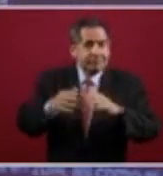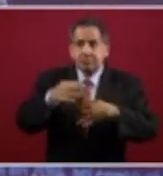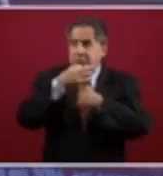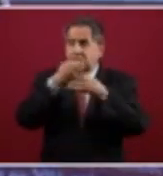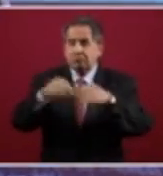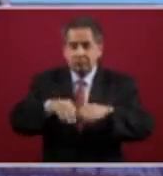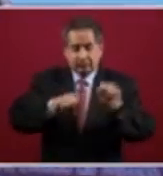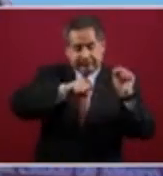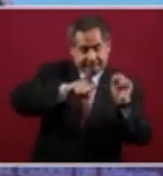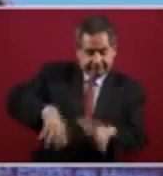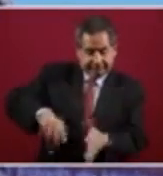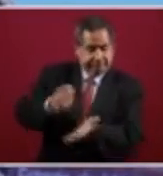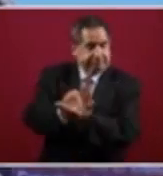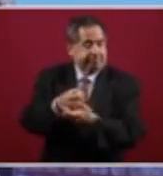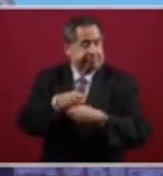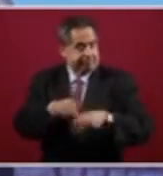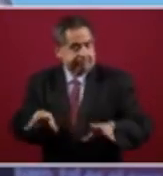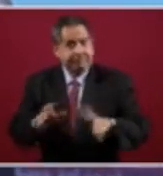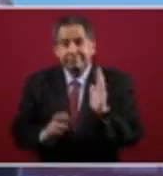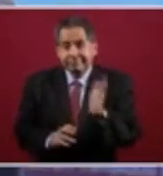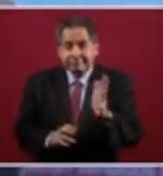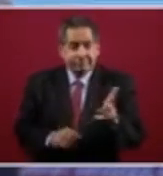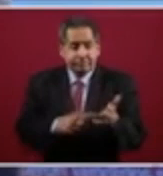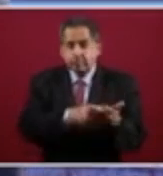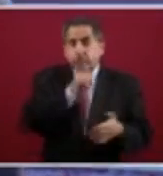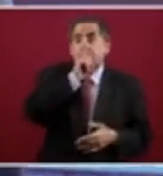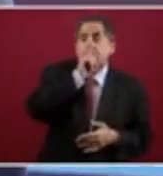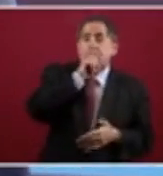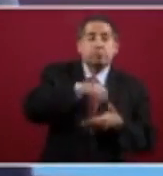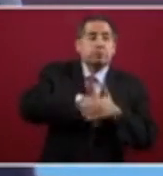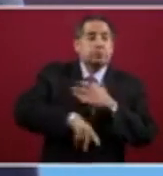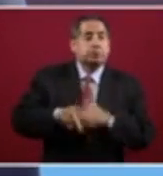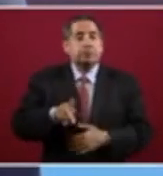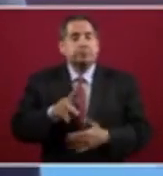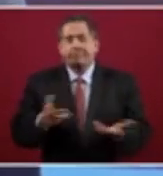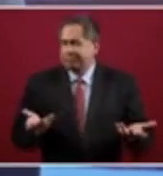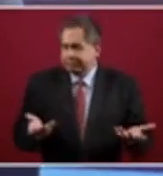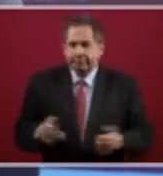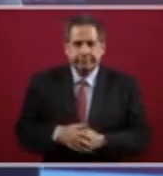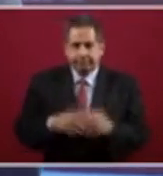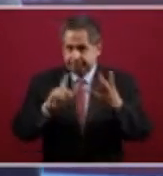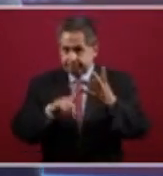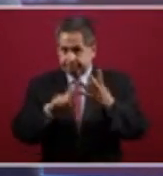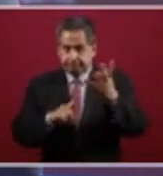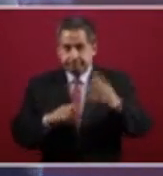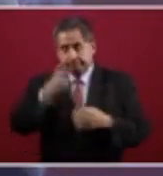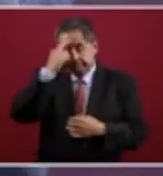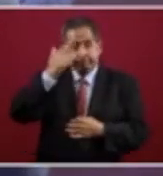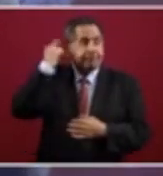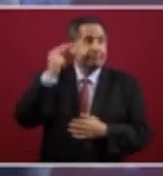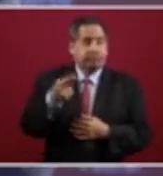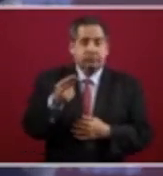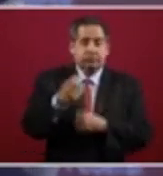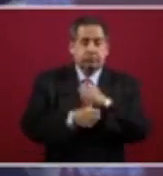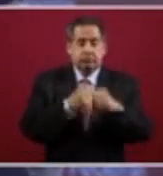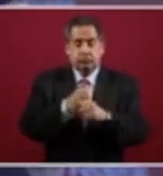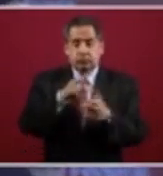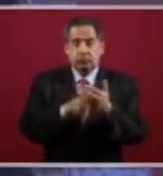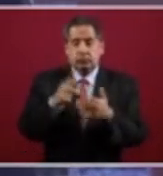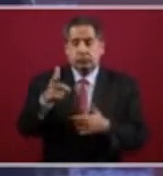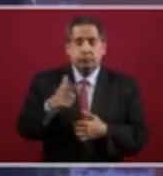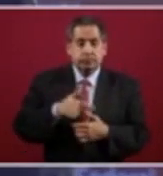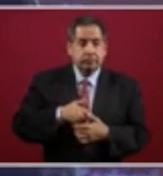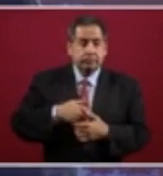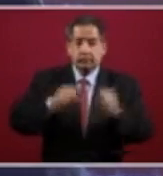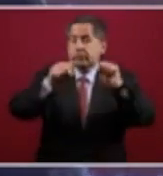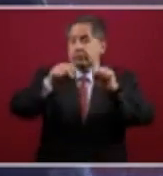no le informan a la autoridad ni dan las fechas de cuándo se da. Cuarto, el inmueble fue abandonado desde noviembre de 2007 a favor del